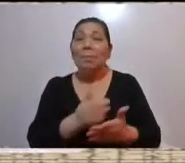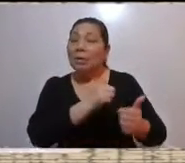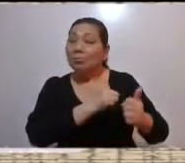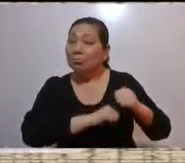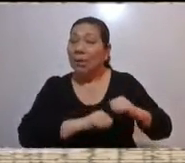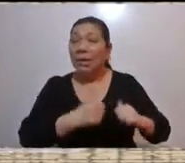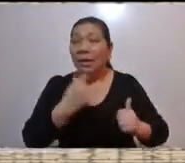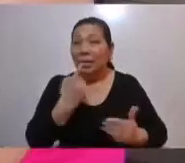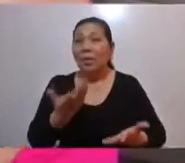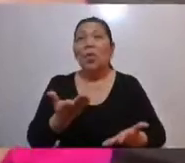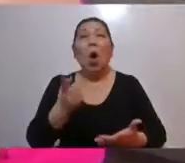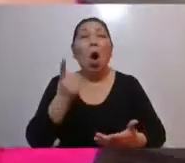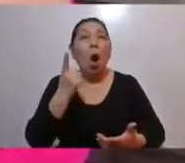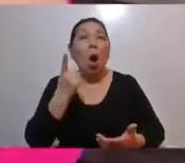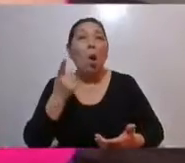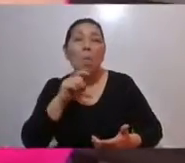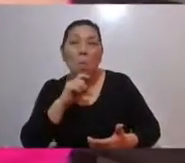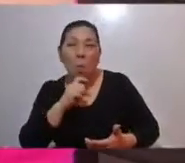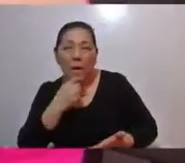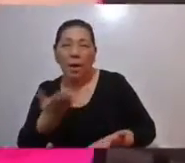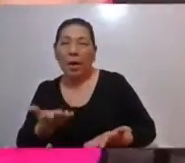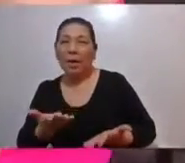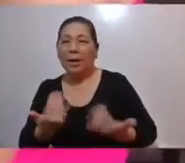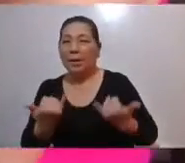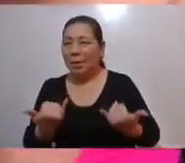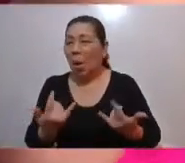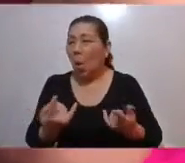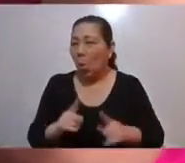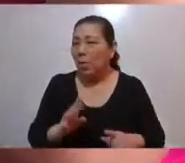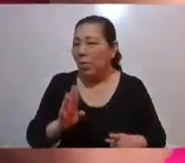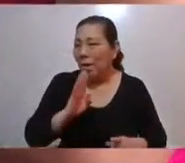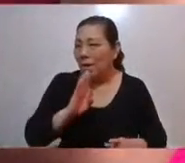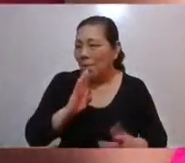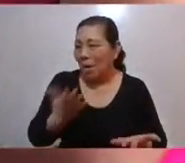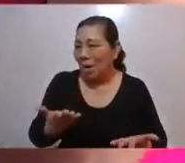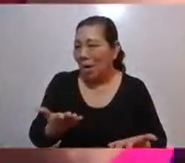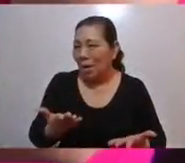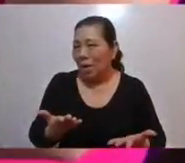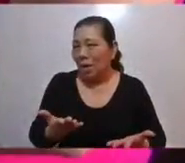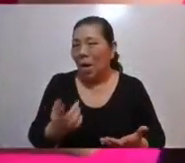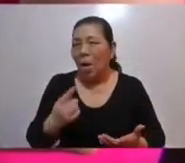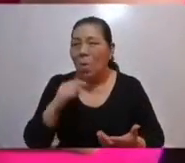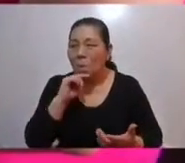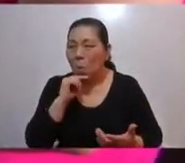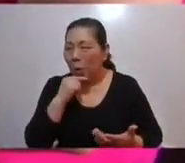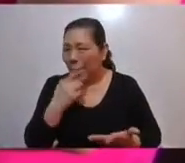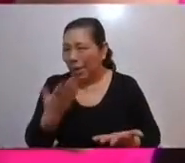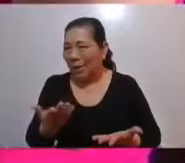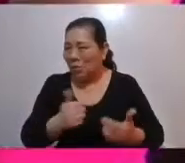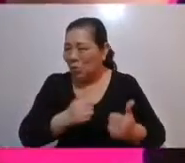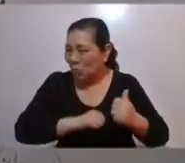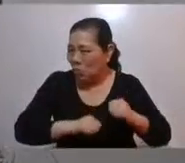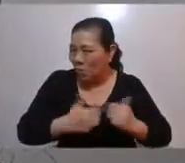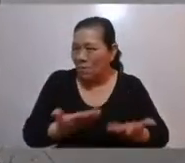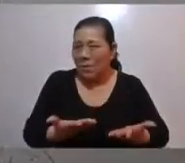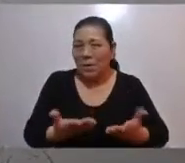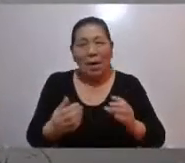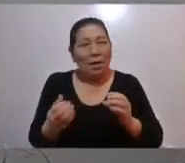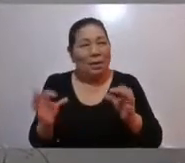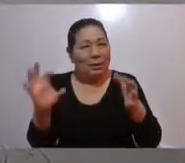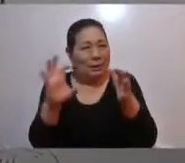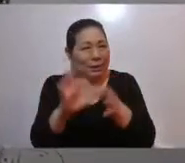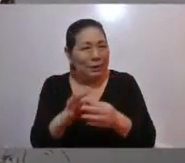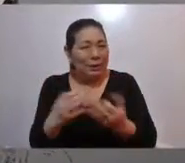causas de vulnerabilidad. Me refiero al sexo, sobre todo en este caso cuando hablamos de un cierto sesgo de género, ¿no? Y